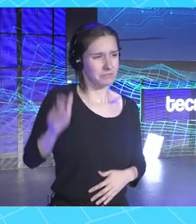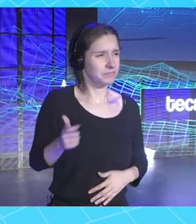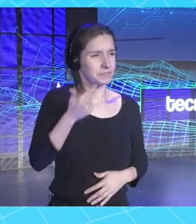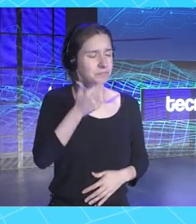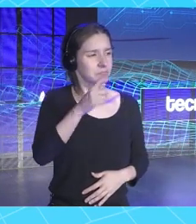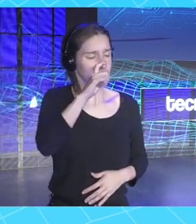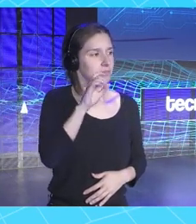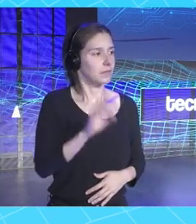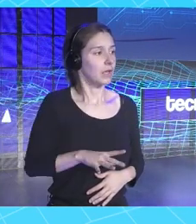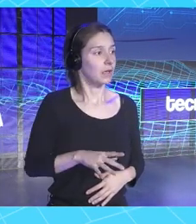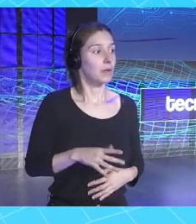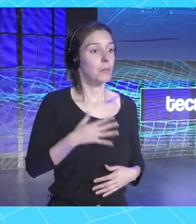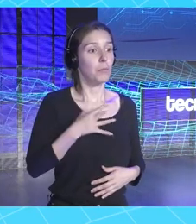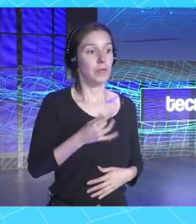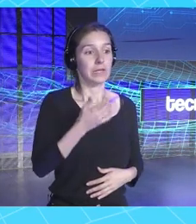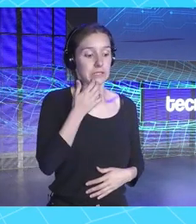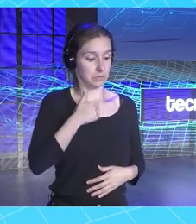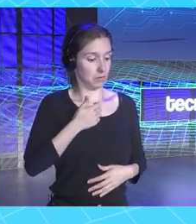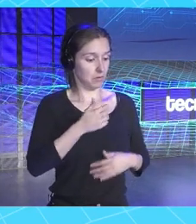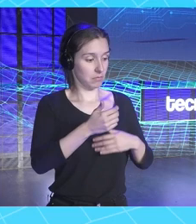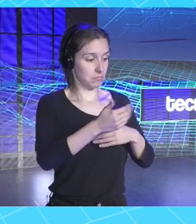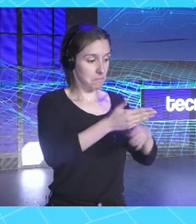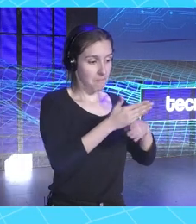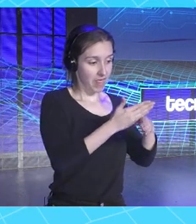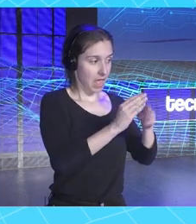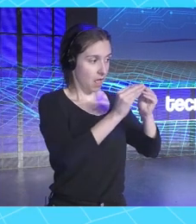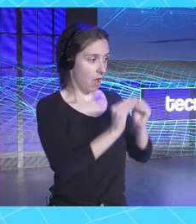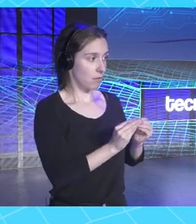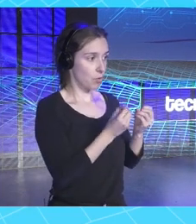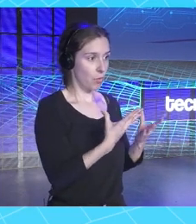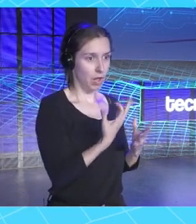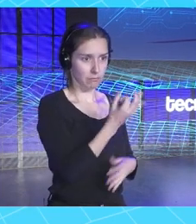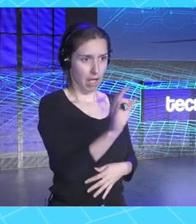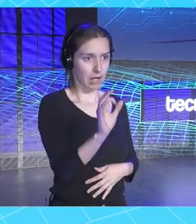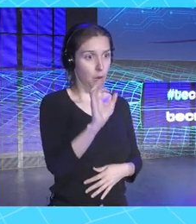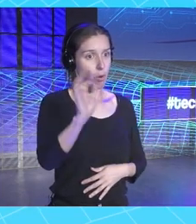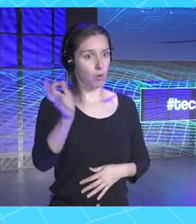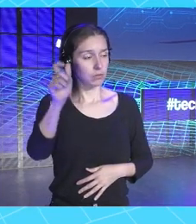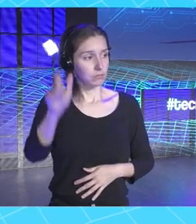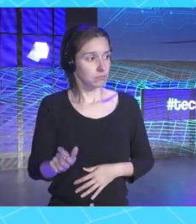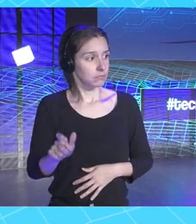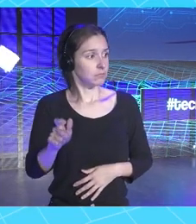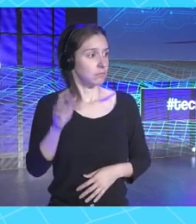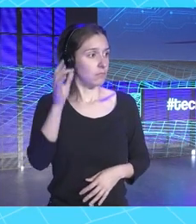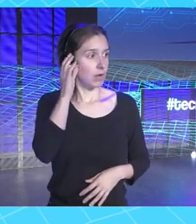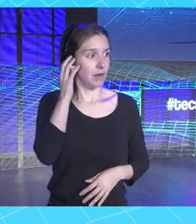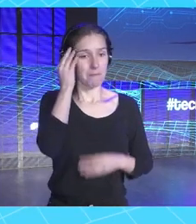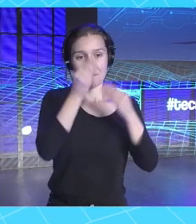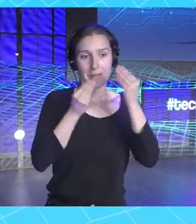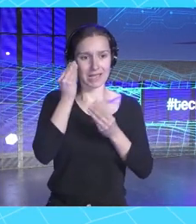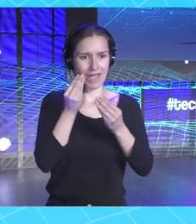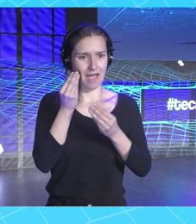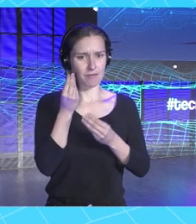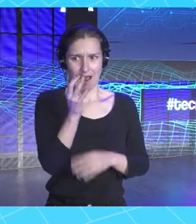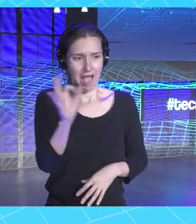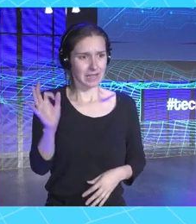A lo mejor uno es bueno en bricomanía A lo mejor otro es bueno yo que sé una chica es buena en maquillaje Aunque maquillaje ya existe pero es no